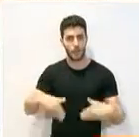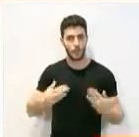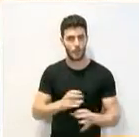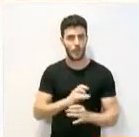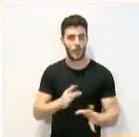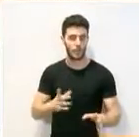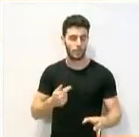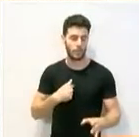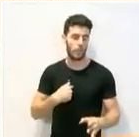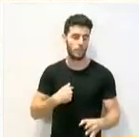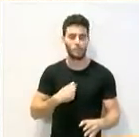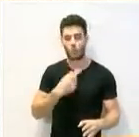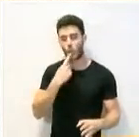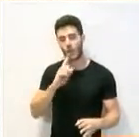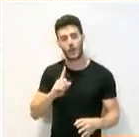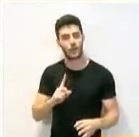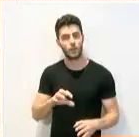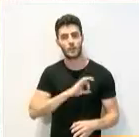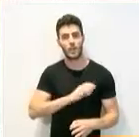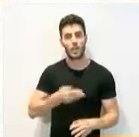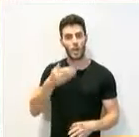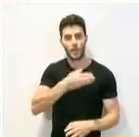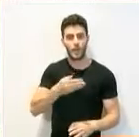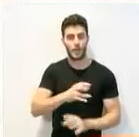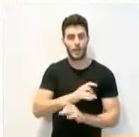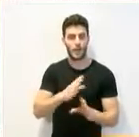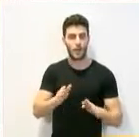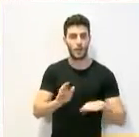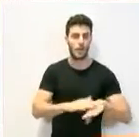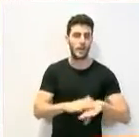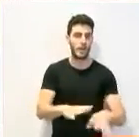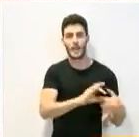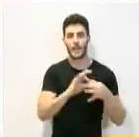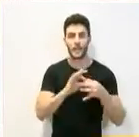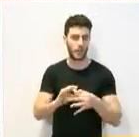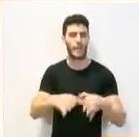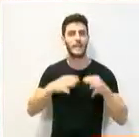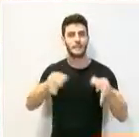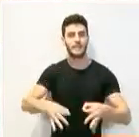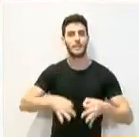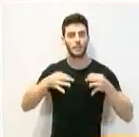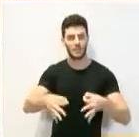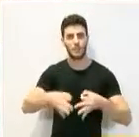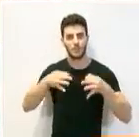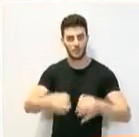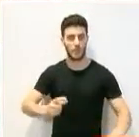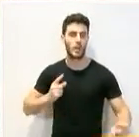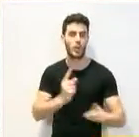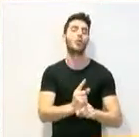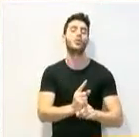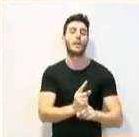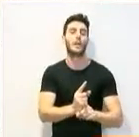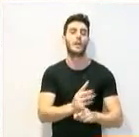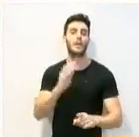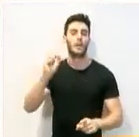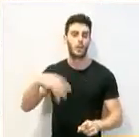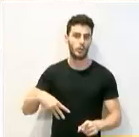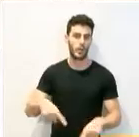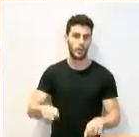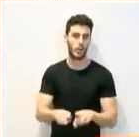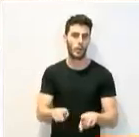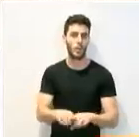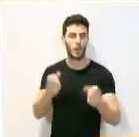compro, señor Bengoa. Izquierda Unida es una fuerza política que siempre va a estar en contra de la OTAN como una